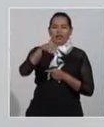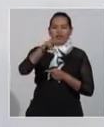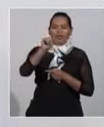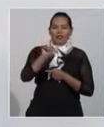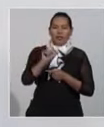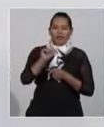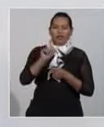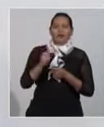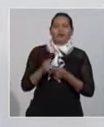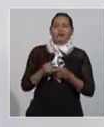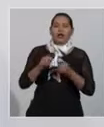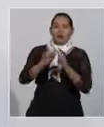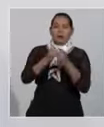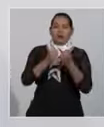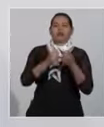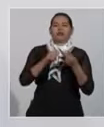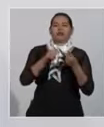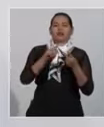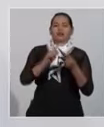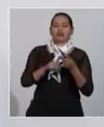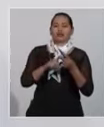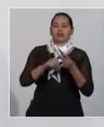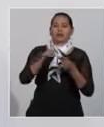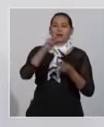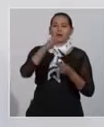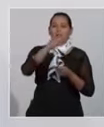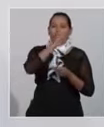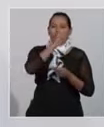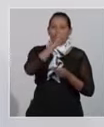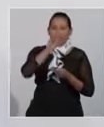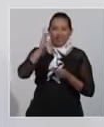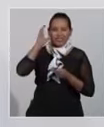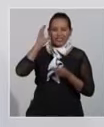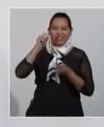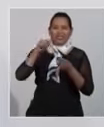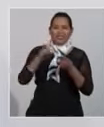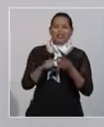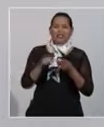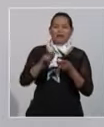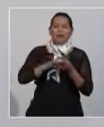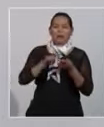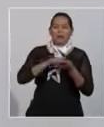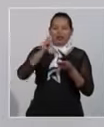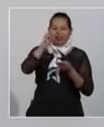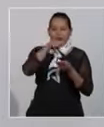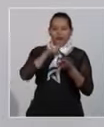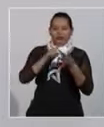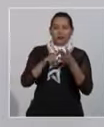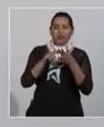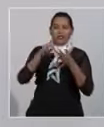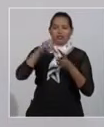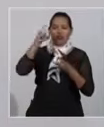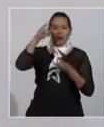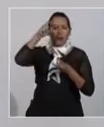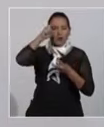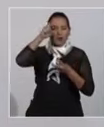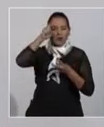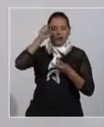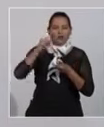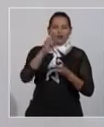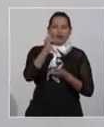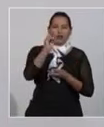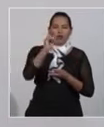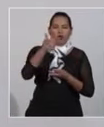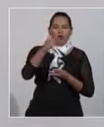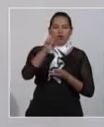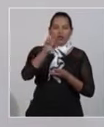Chaín, del Partido Verde Ecologista de México. Enrique Doher, del Partido Revolucionario